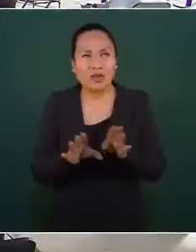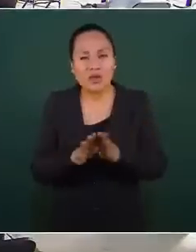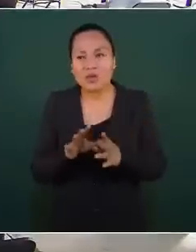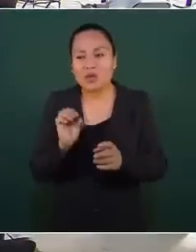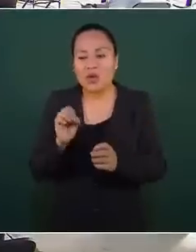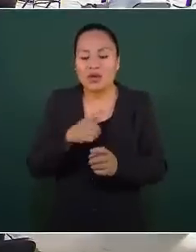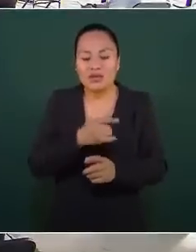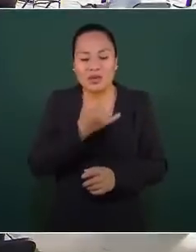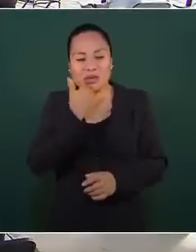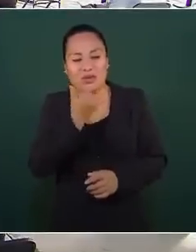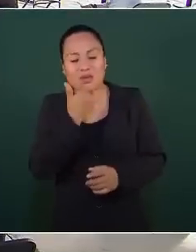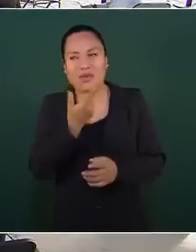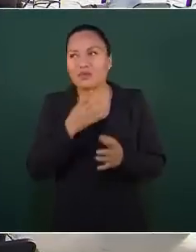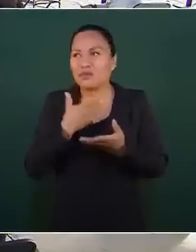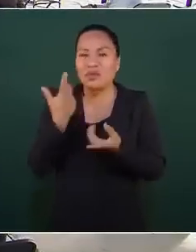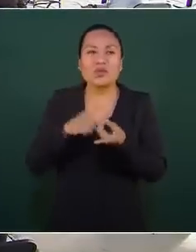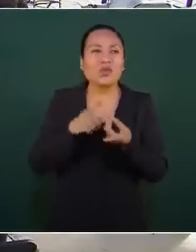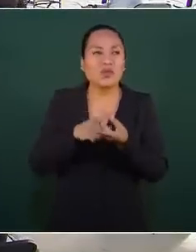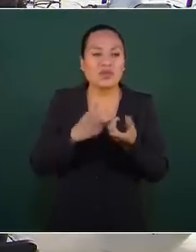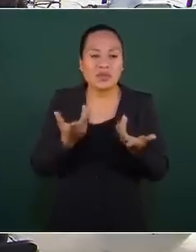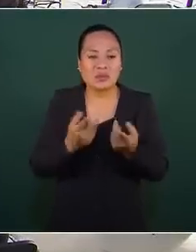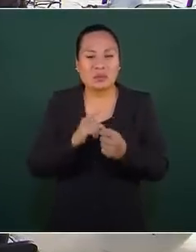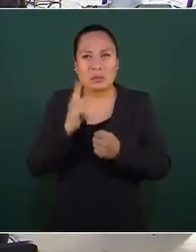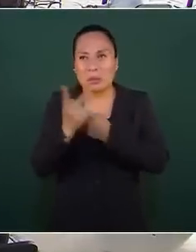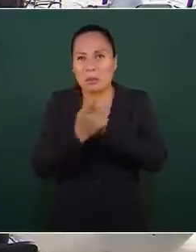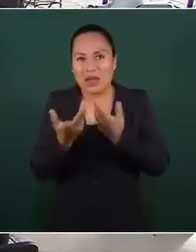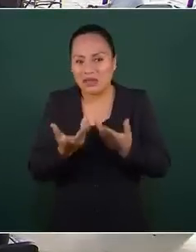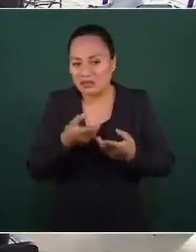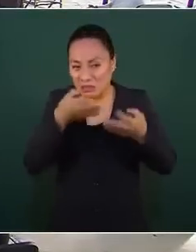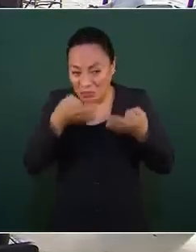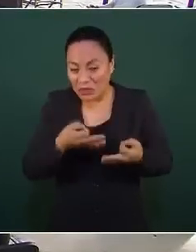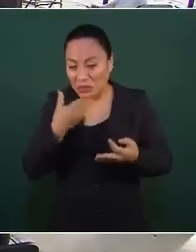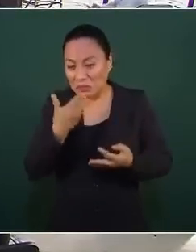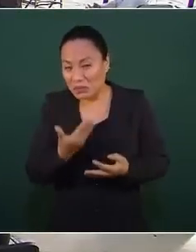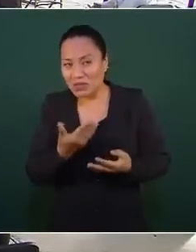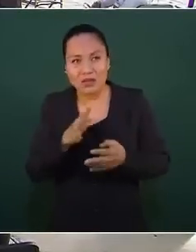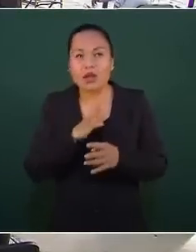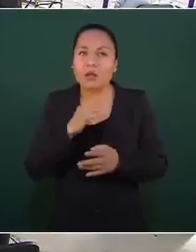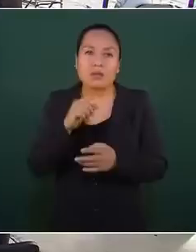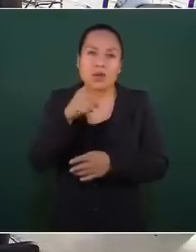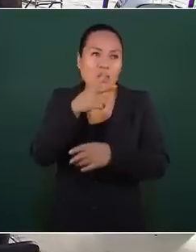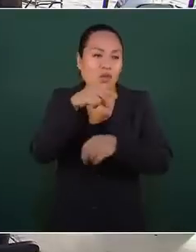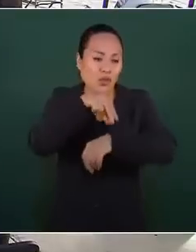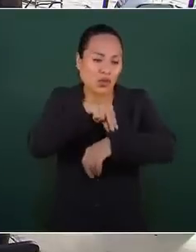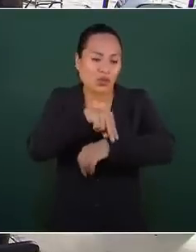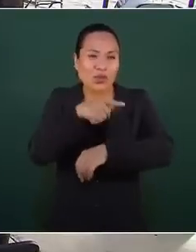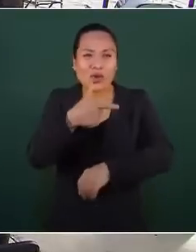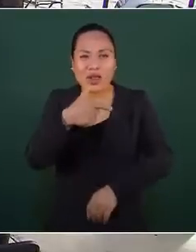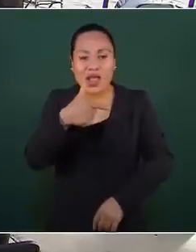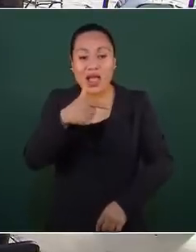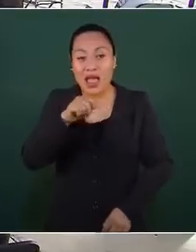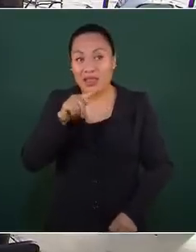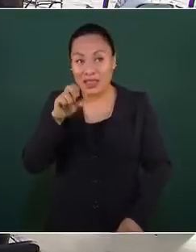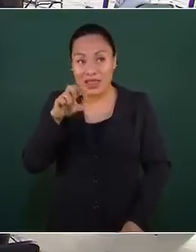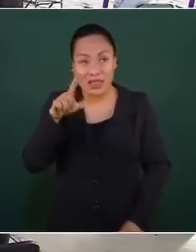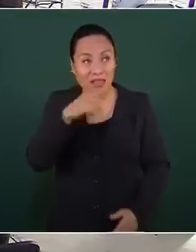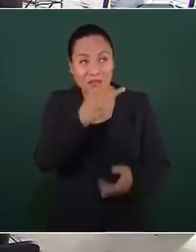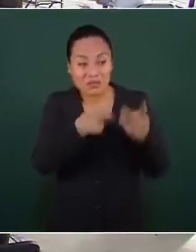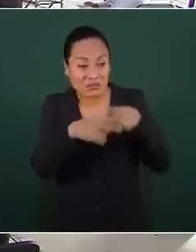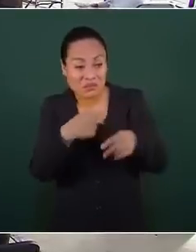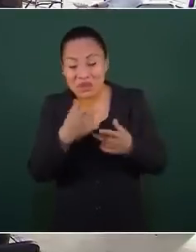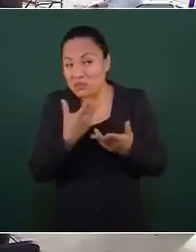es a lo mejor preocupante, no vino el doctor Gatell, pero le hago la pregunta también a usted. Sí, en el caso de las vacunas